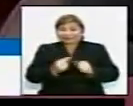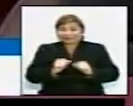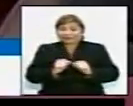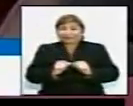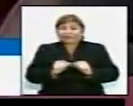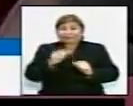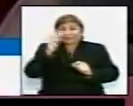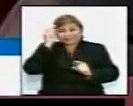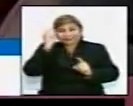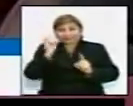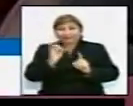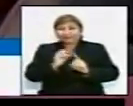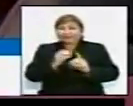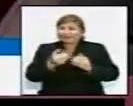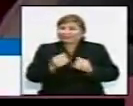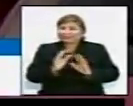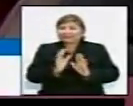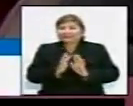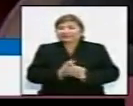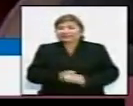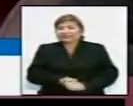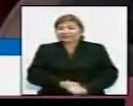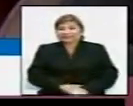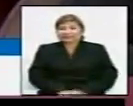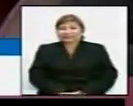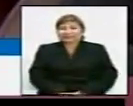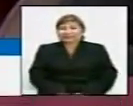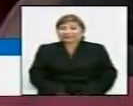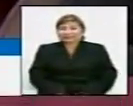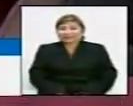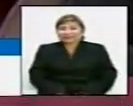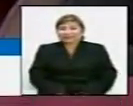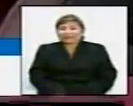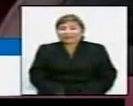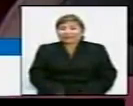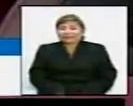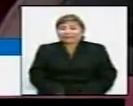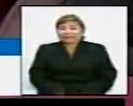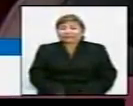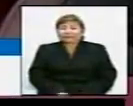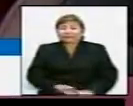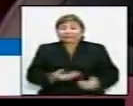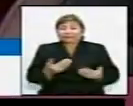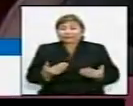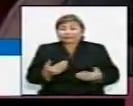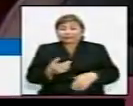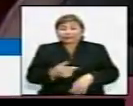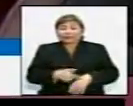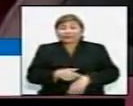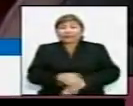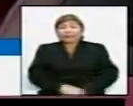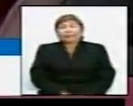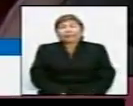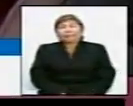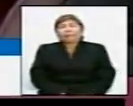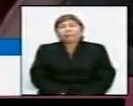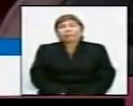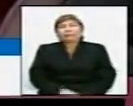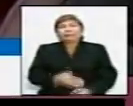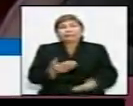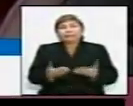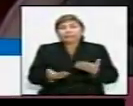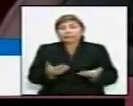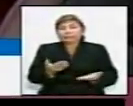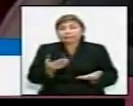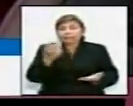ser objetivos, ¿no? Ahora, por otro lado, también se nos preguntó, en este momento, ¿alguna organización